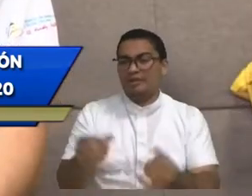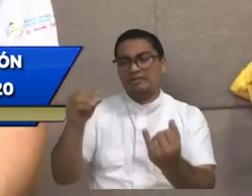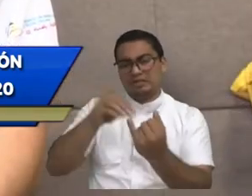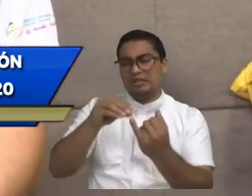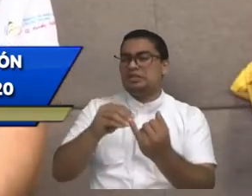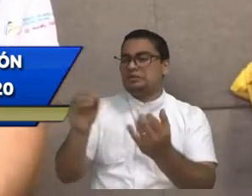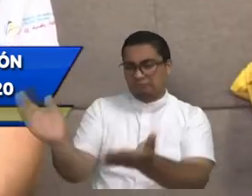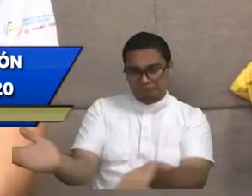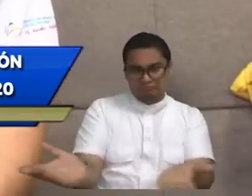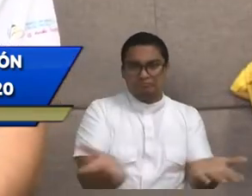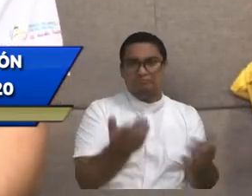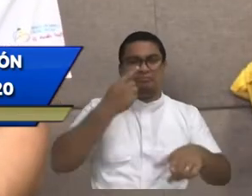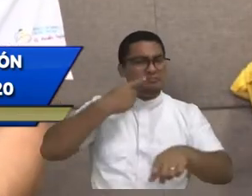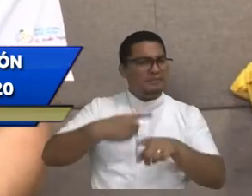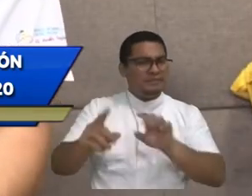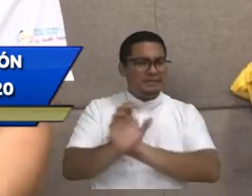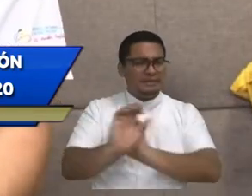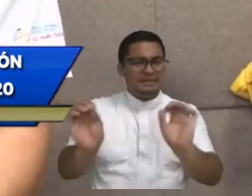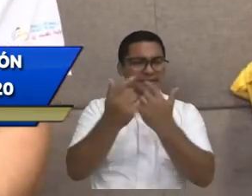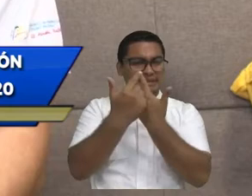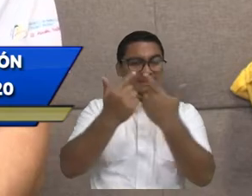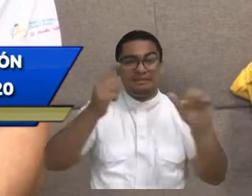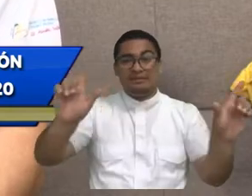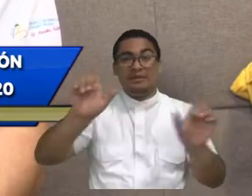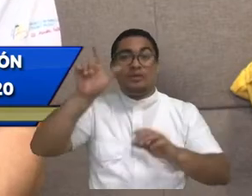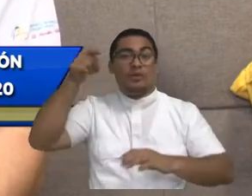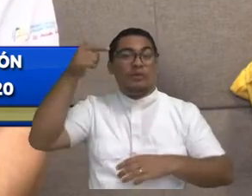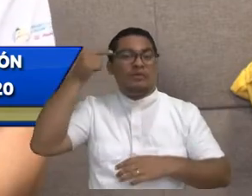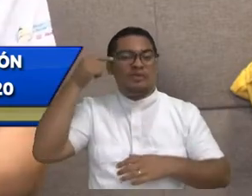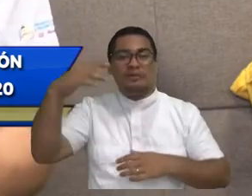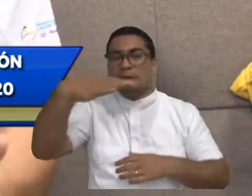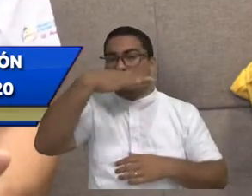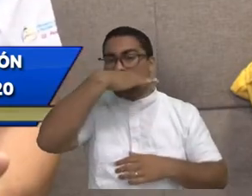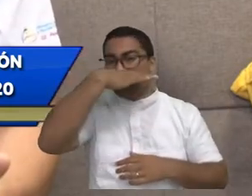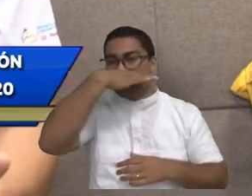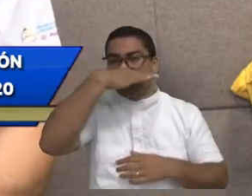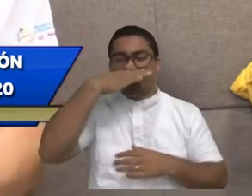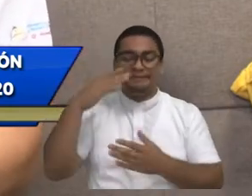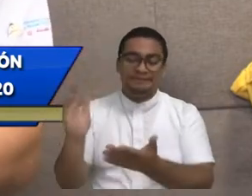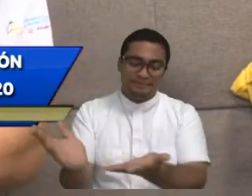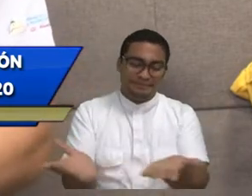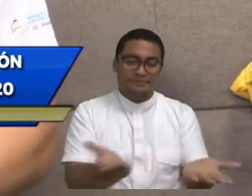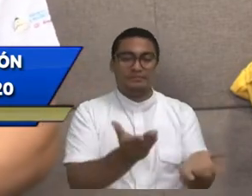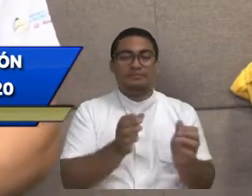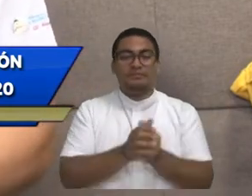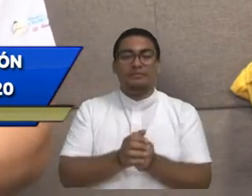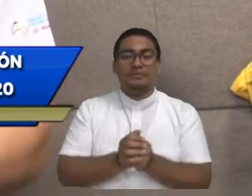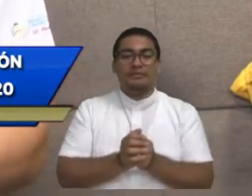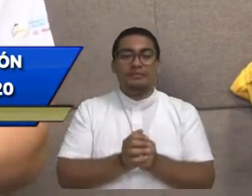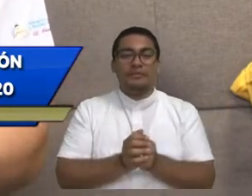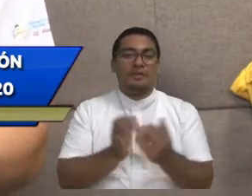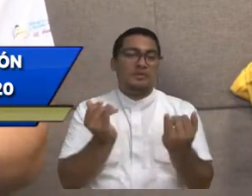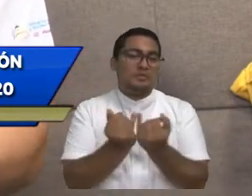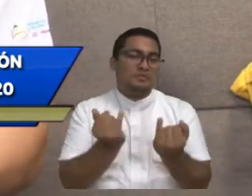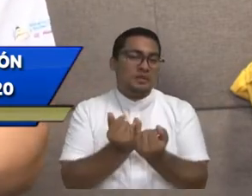nuestro gobierno de reconciliación y unidad nacional y aparte de eso está la capacitación